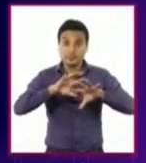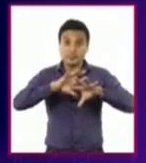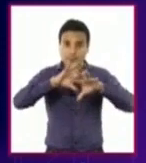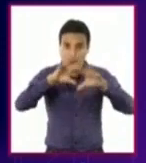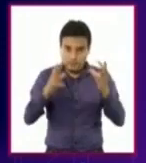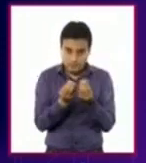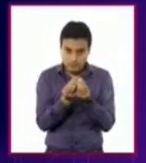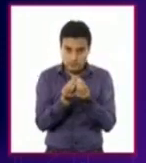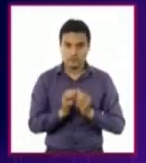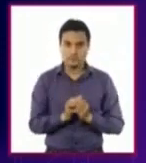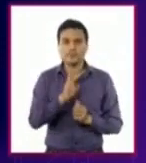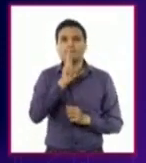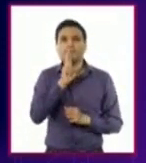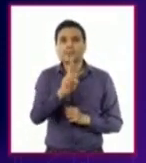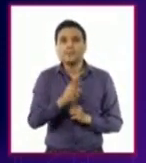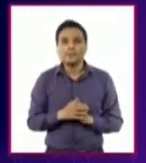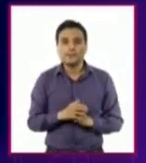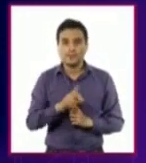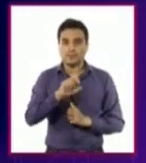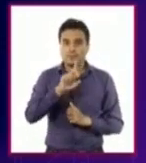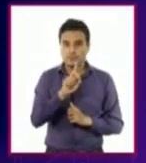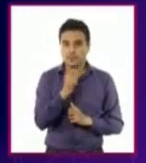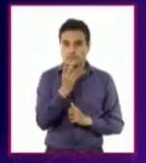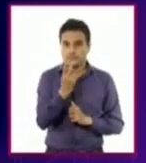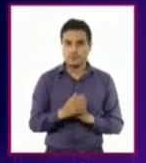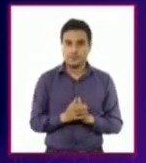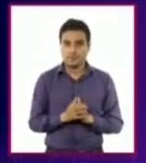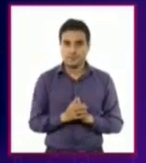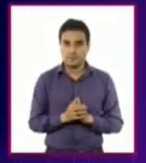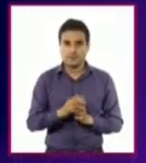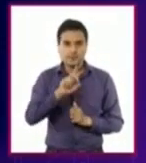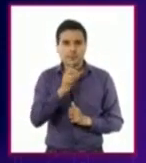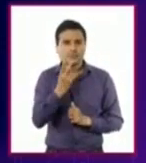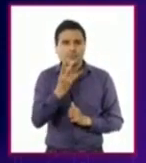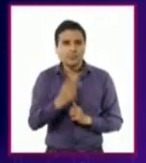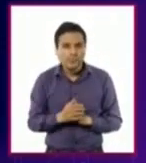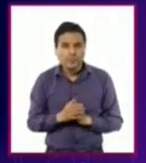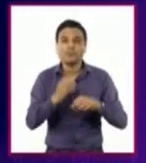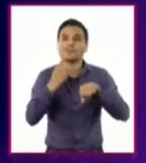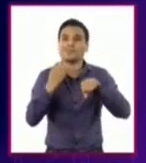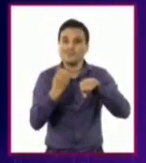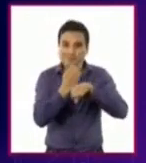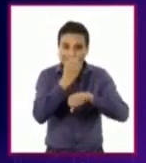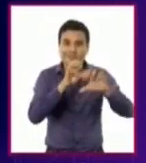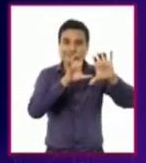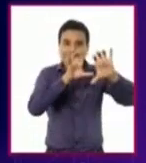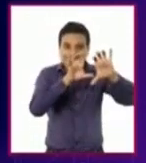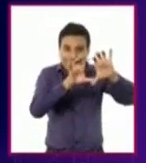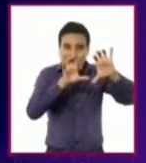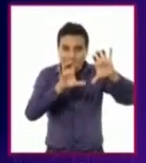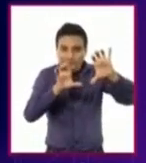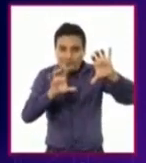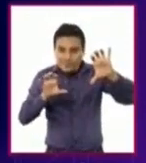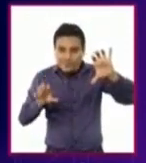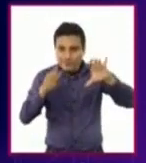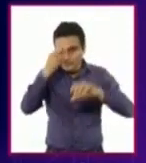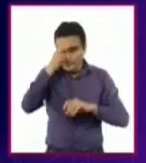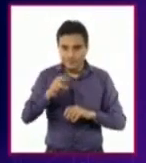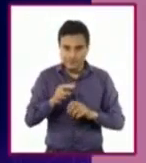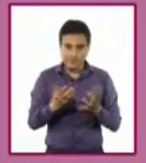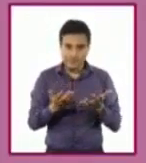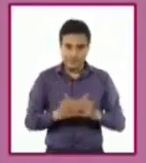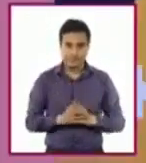que en este caso son 32 que corresponde al total de entidades federativas de la república mexicana